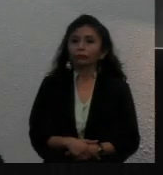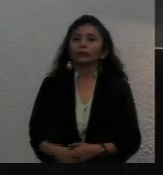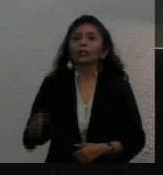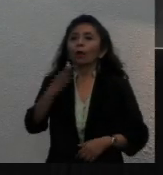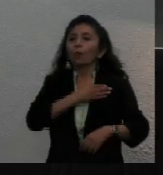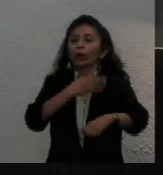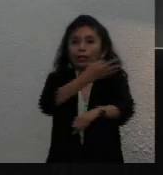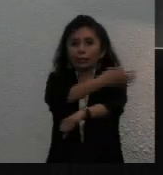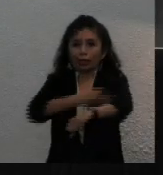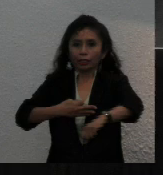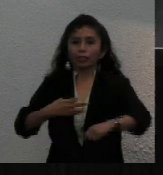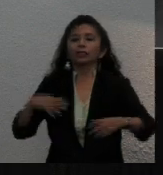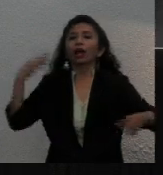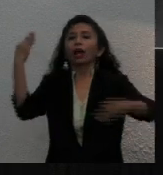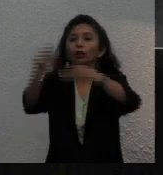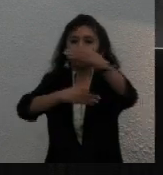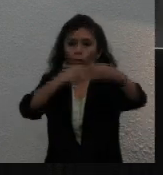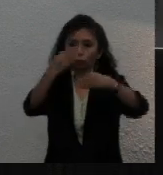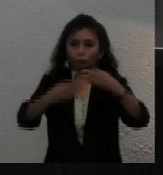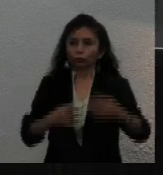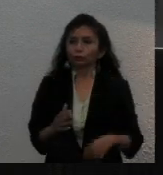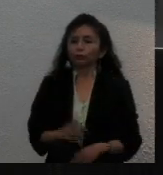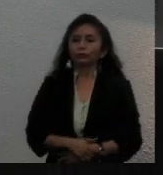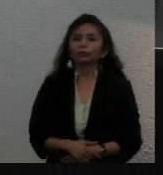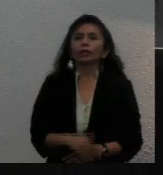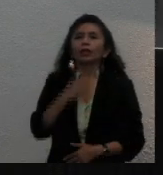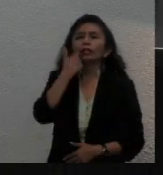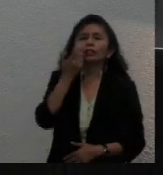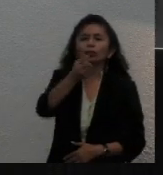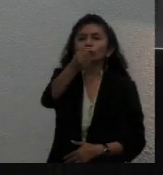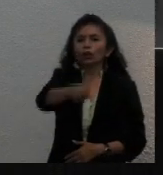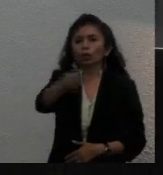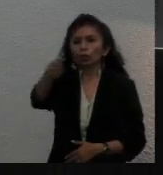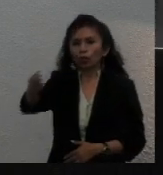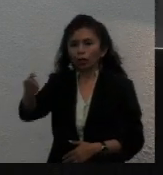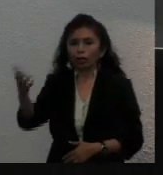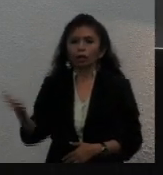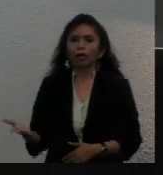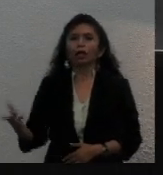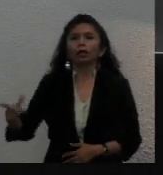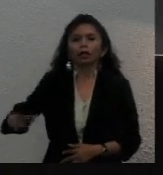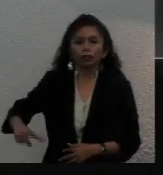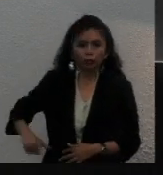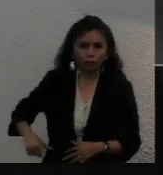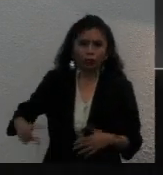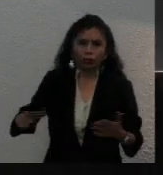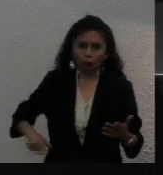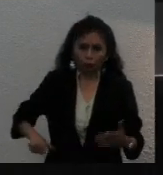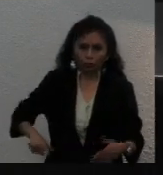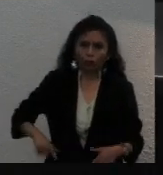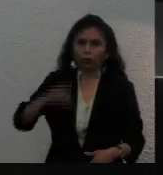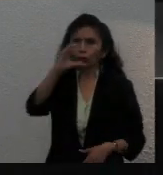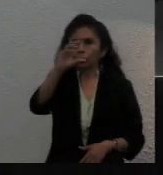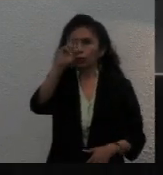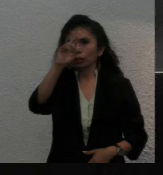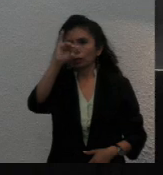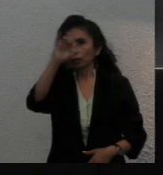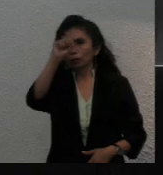Muy buenas tardes a todas y a todos. Quiero saludar cordialmente a la secretaria de Gobierno, la licenciada Cristina